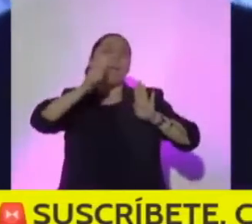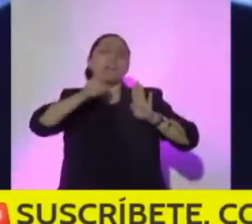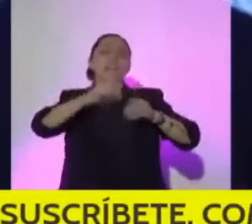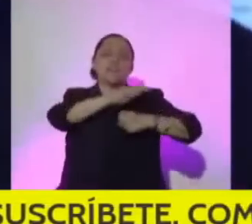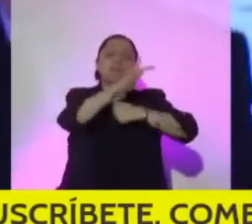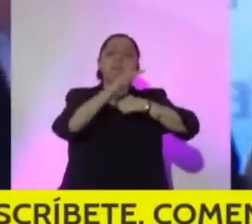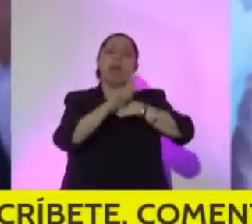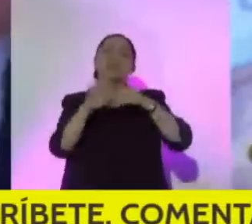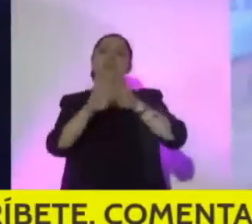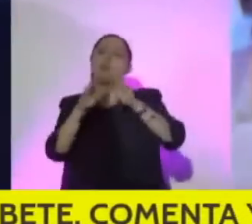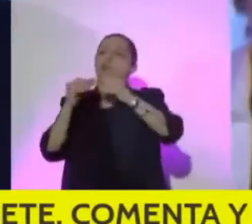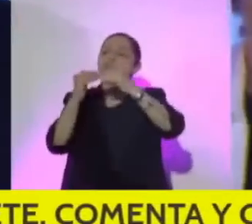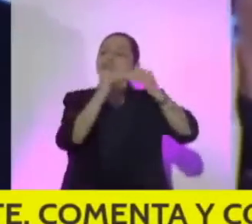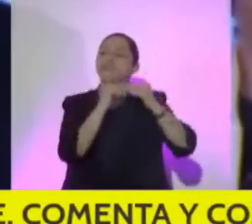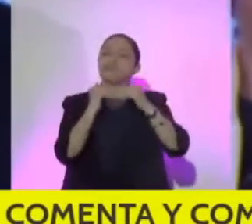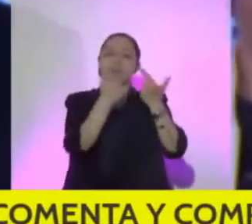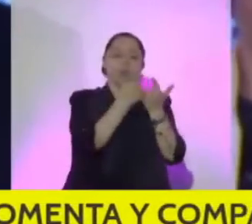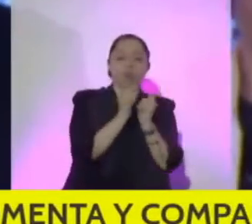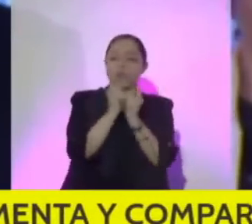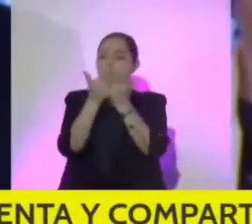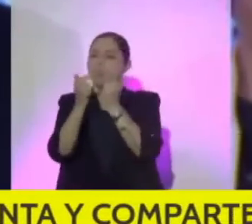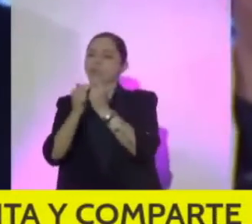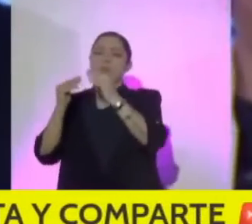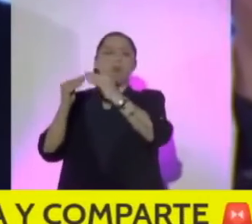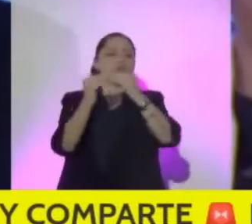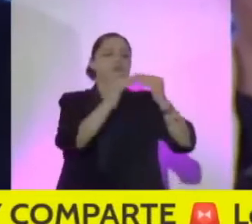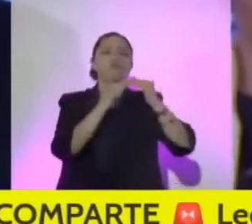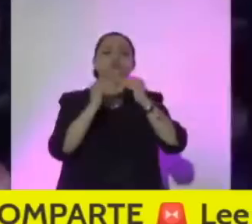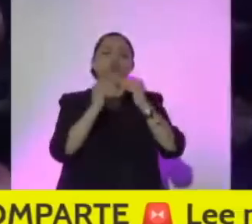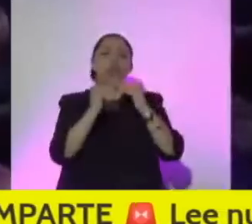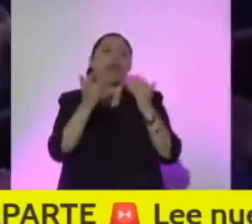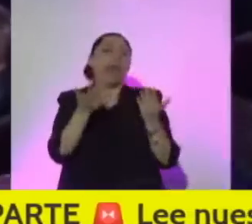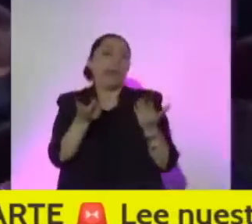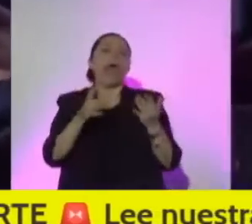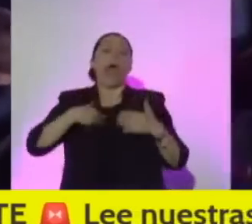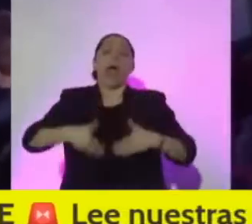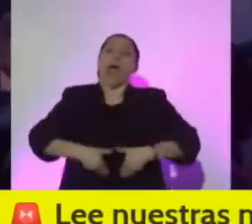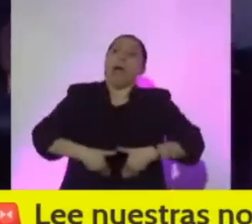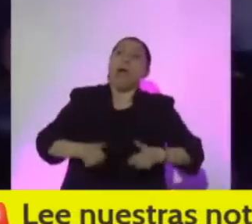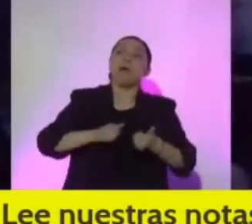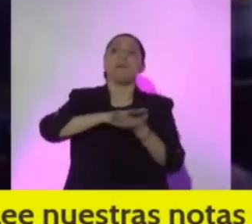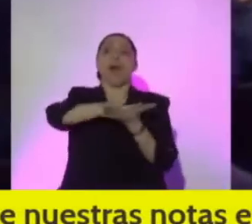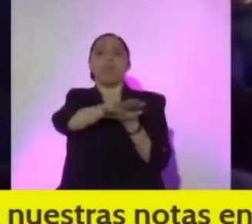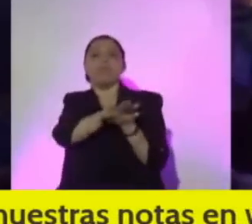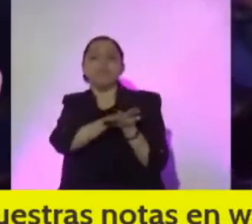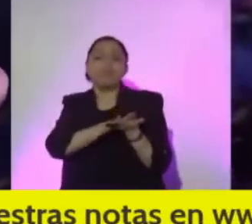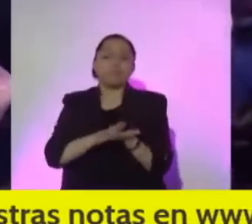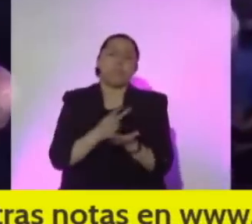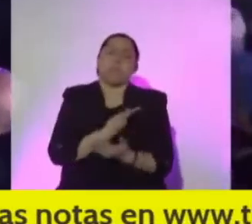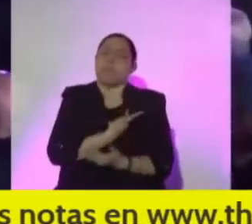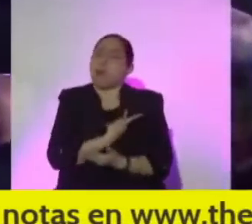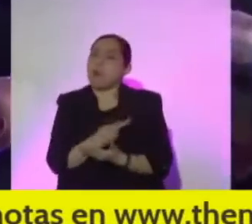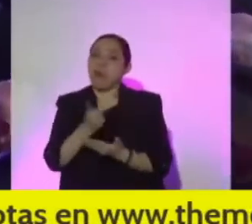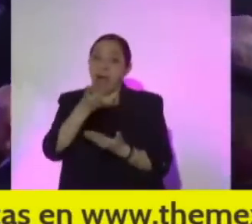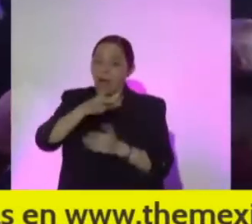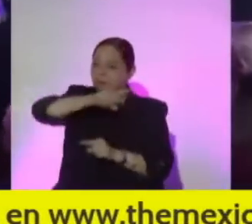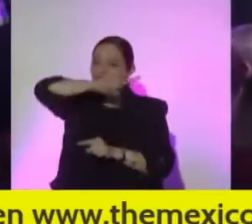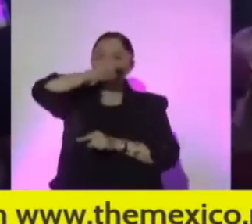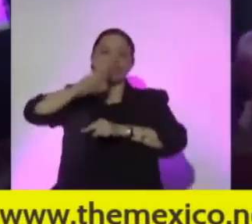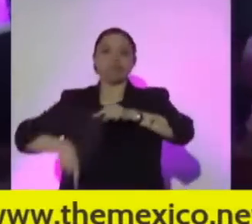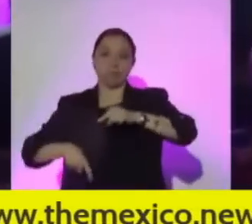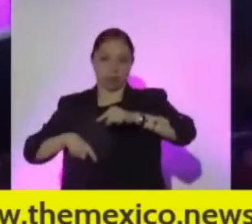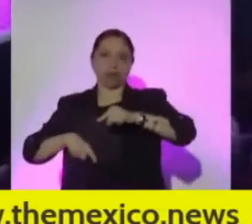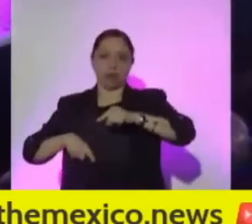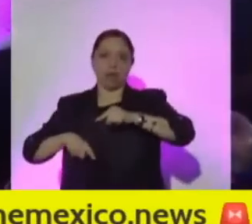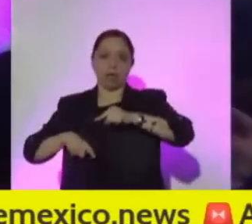aquel que ha logrado elimin el hambre eliminar la pobreza extrema disminuir la